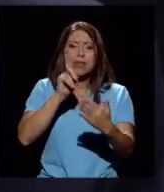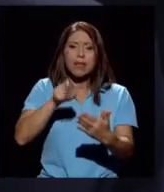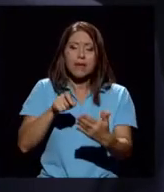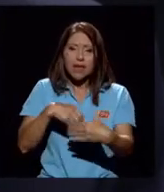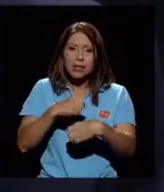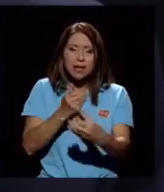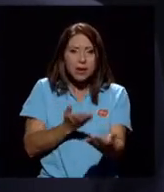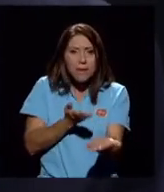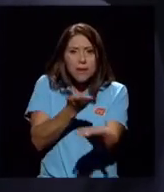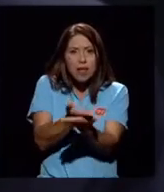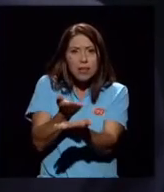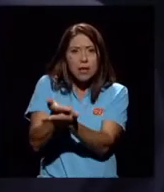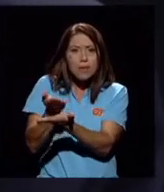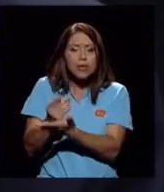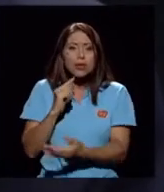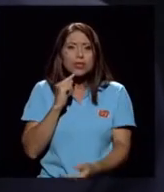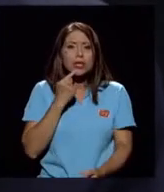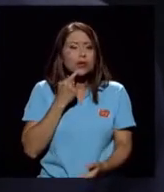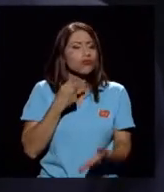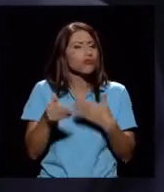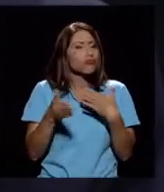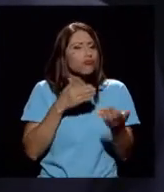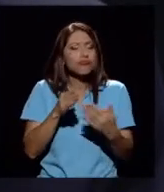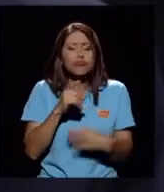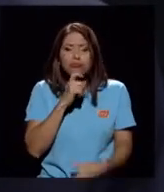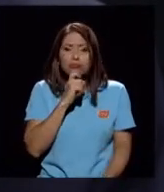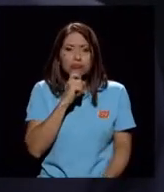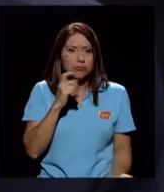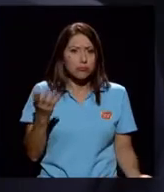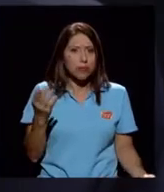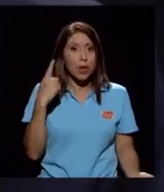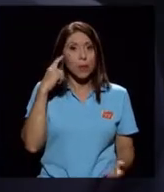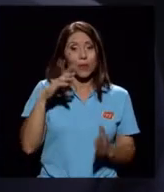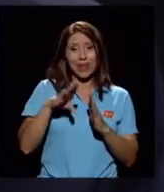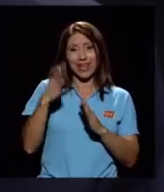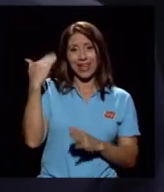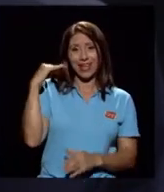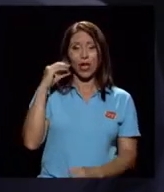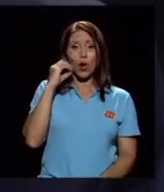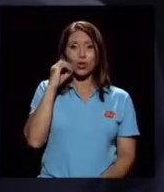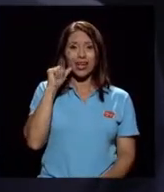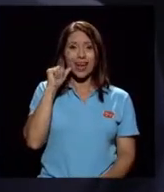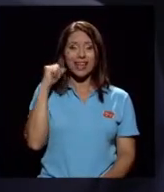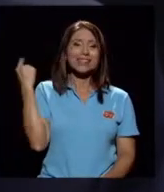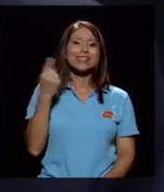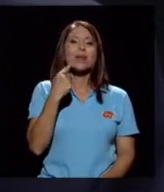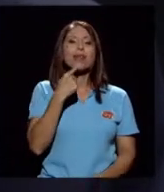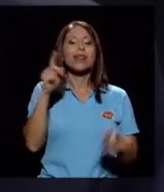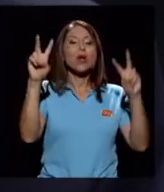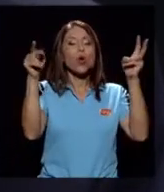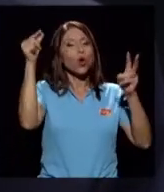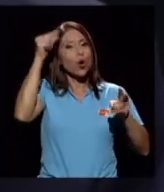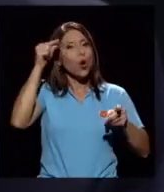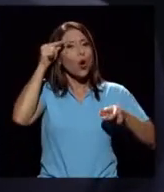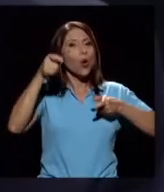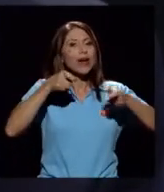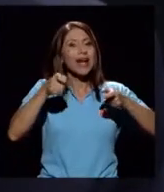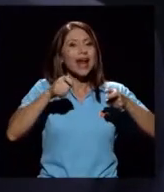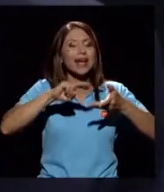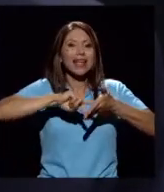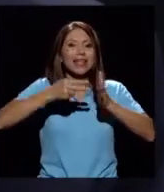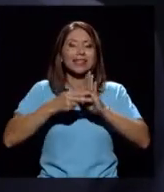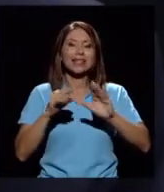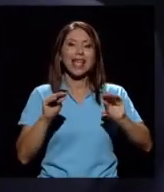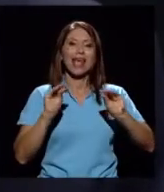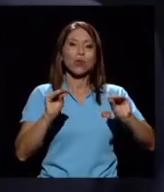serios aunque cueste porque dándonos carabias siempre dijo gobernar es educar y lo que hay que hacer es